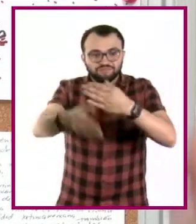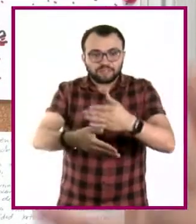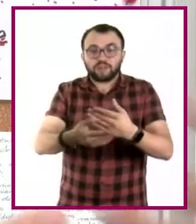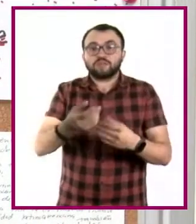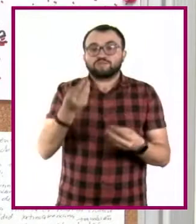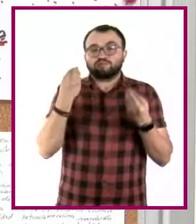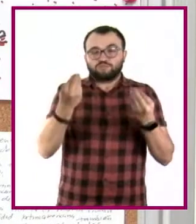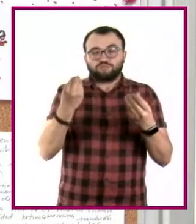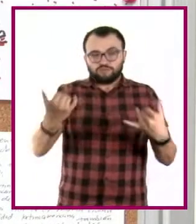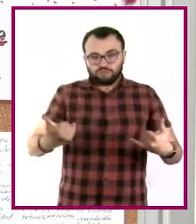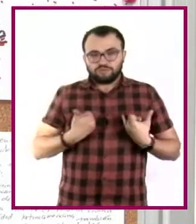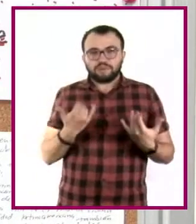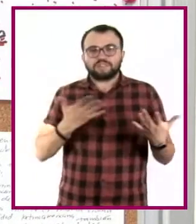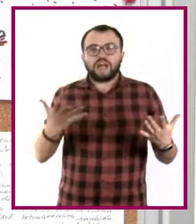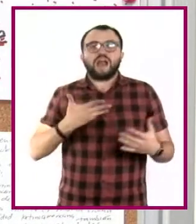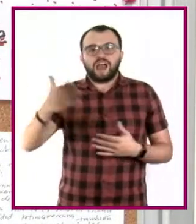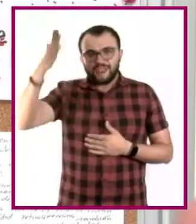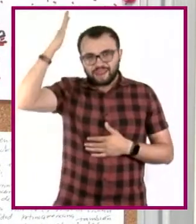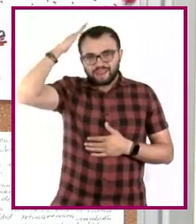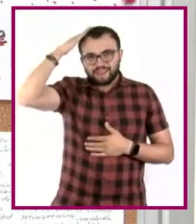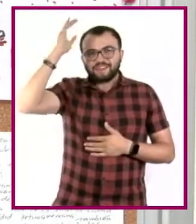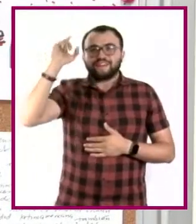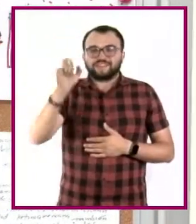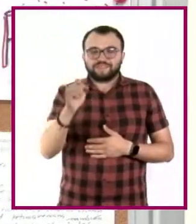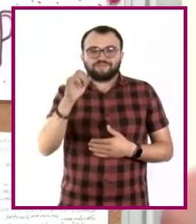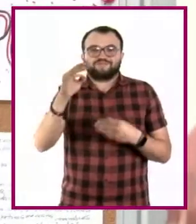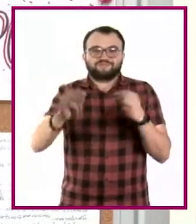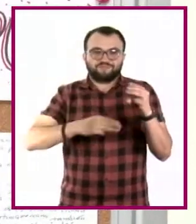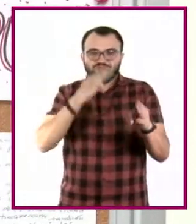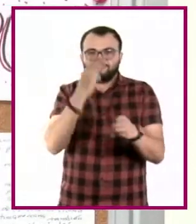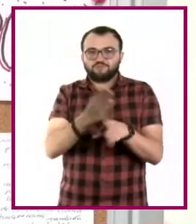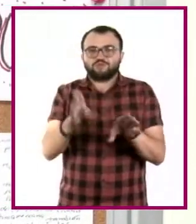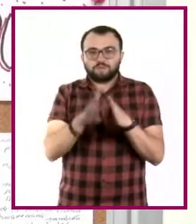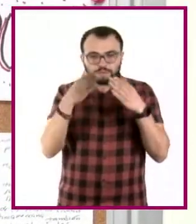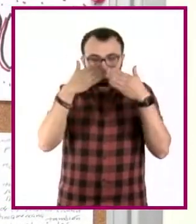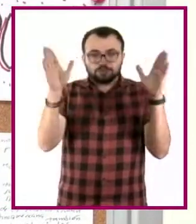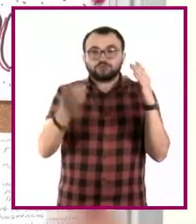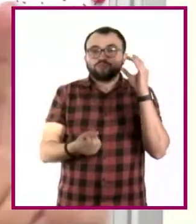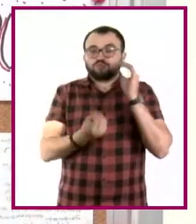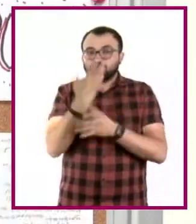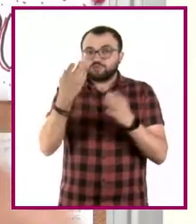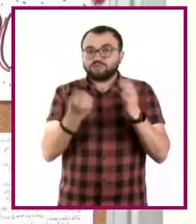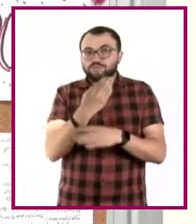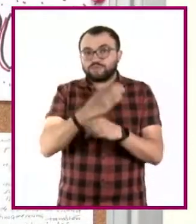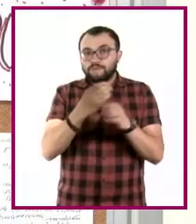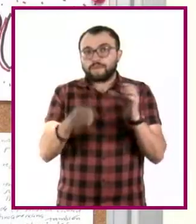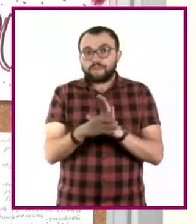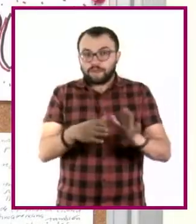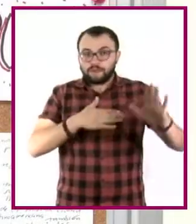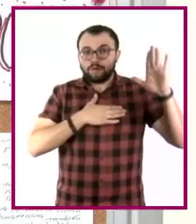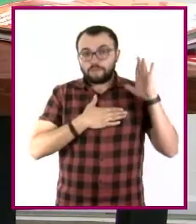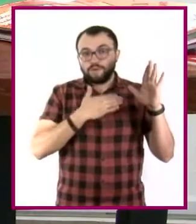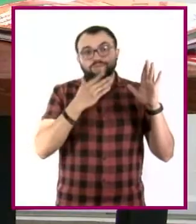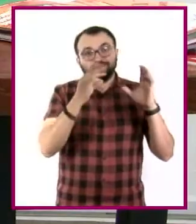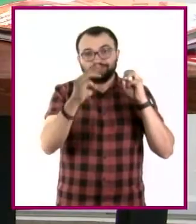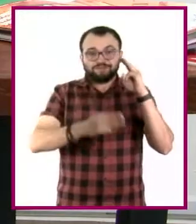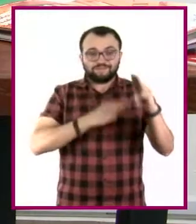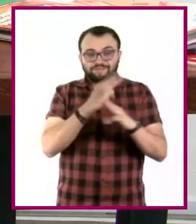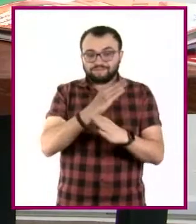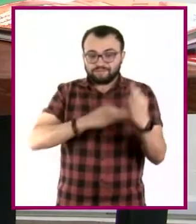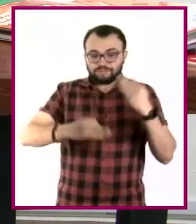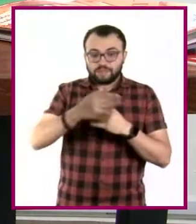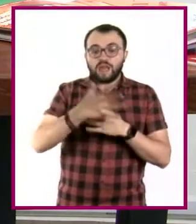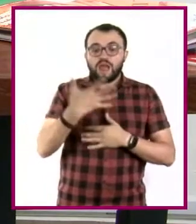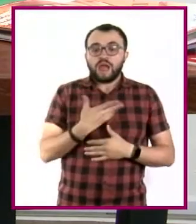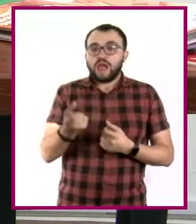mundo, fomentando el desarrollo sostenible y abriendo caminos hacia nuevas posibilidades de compromiso y conectividad en todo el planeta. Hay quienes